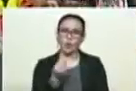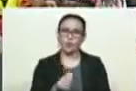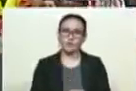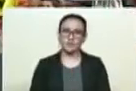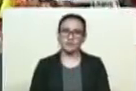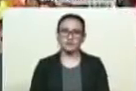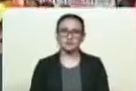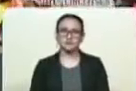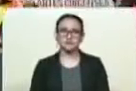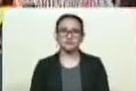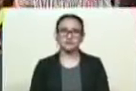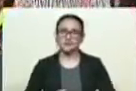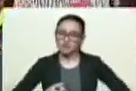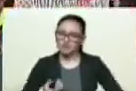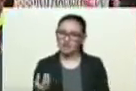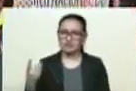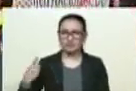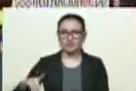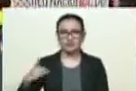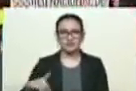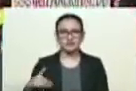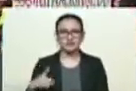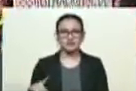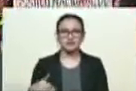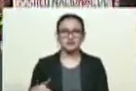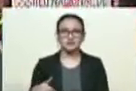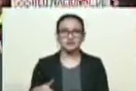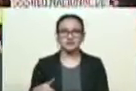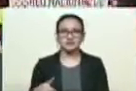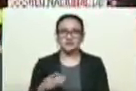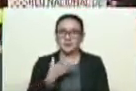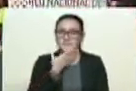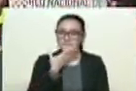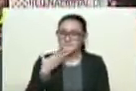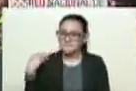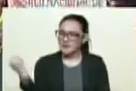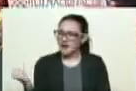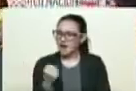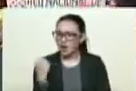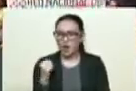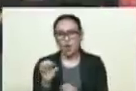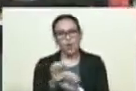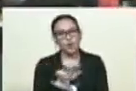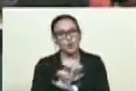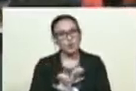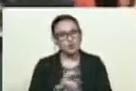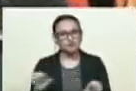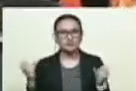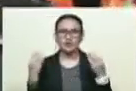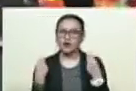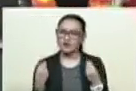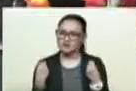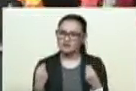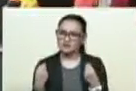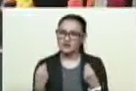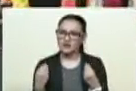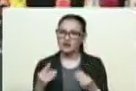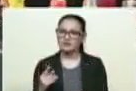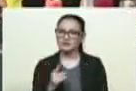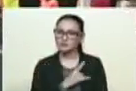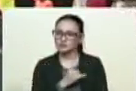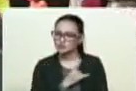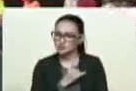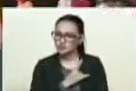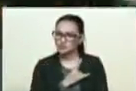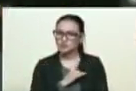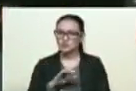para garantizar el derecho a la mejor educación de calidad, gratuita y universal para